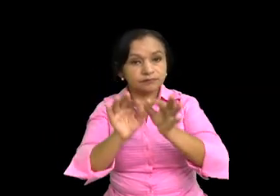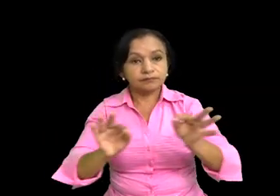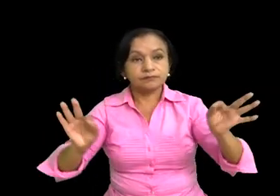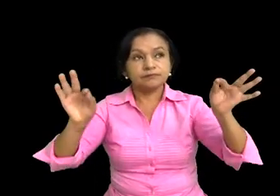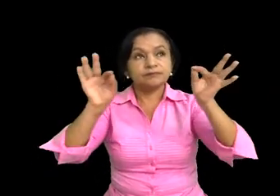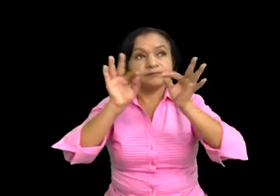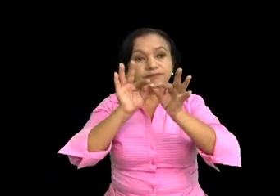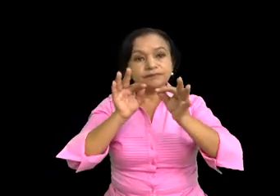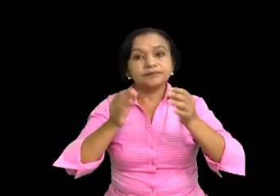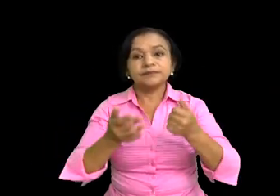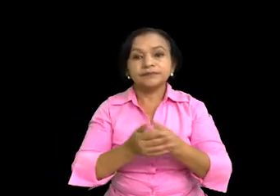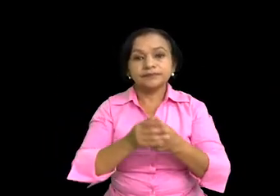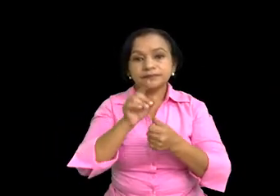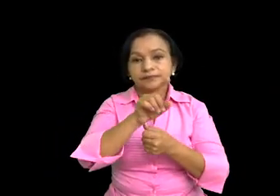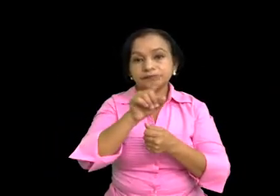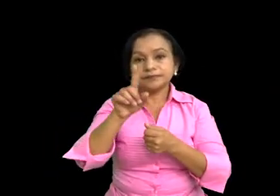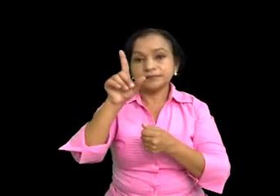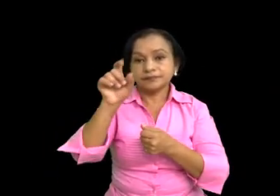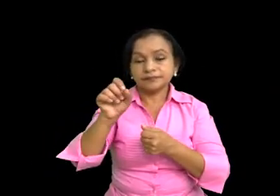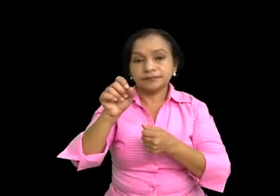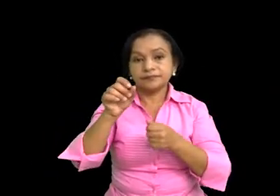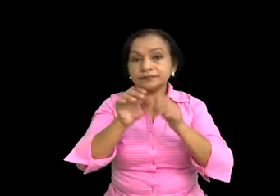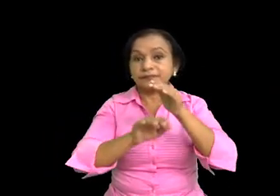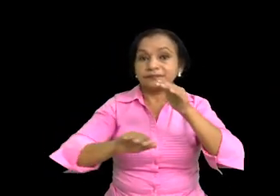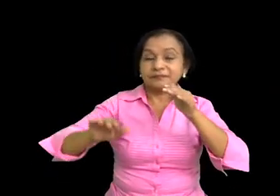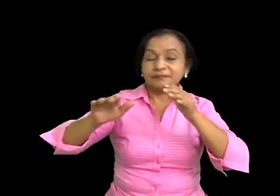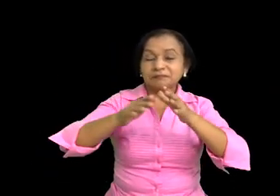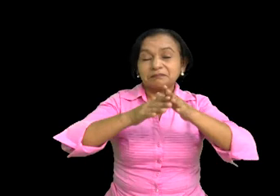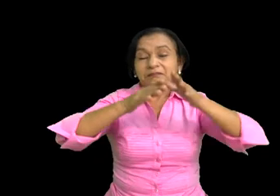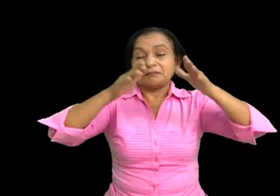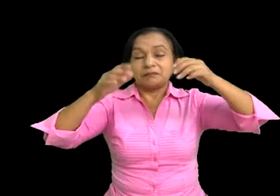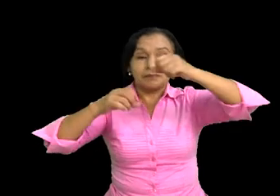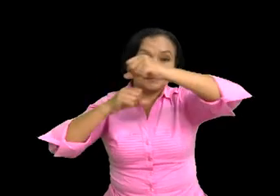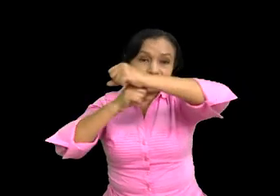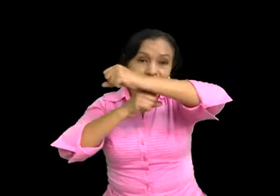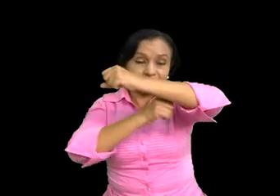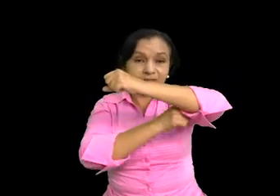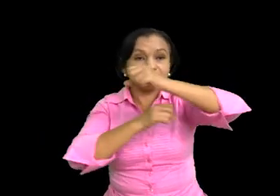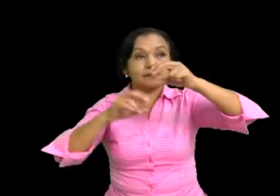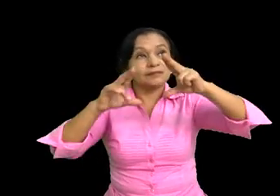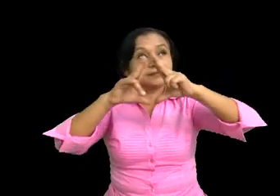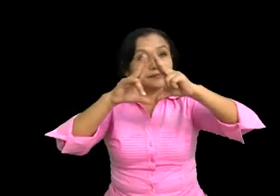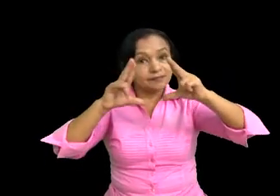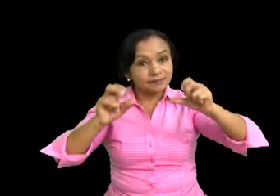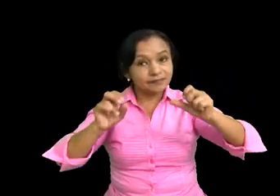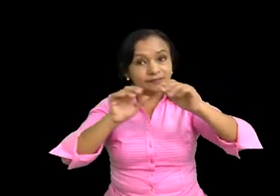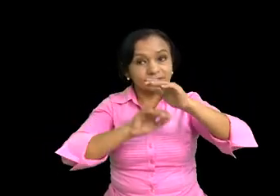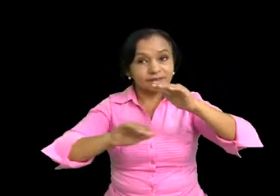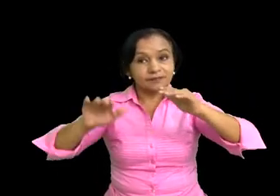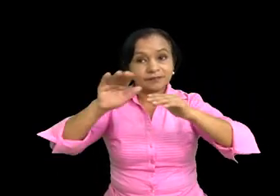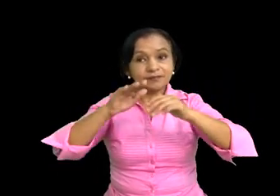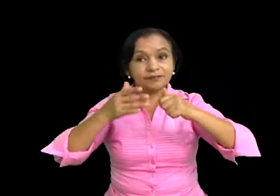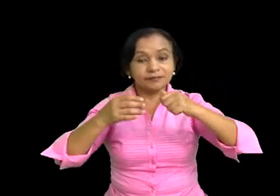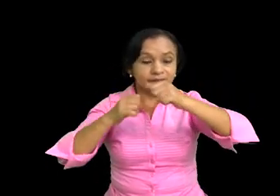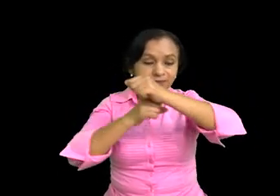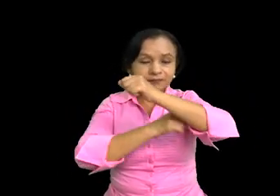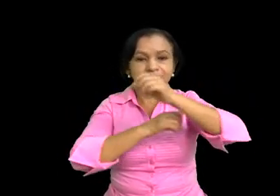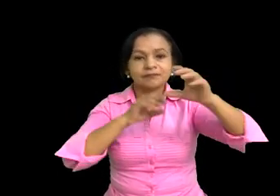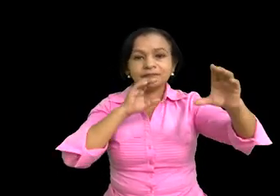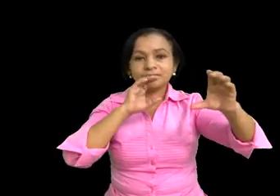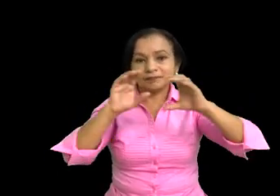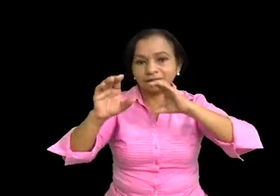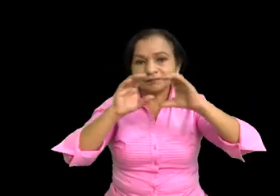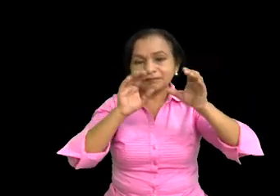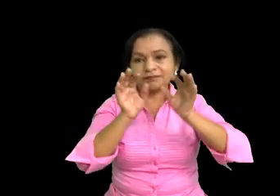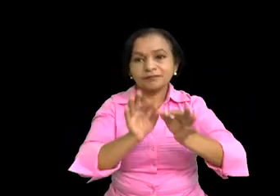impacto, 210 metros, uno de los más grandes del país. Deudas históricas también. Sobre todo es un nodo de comunicación